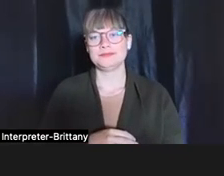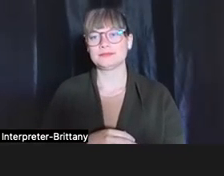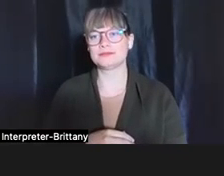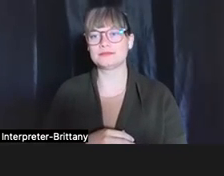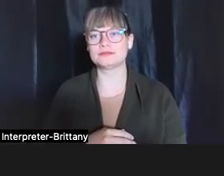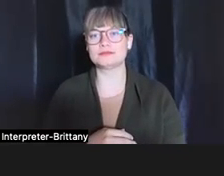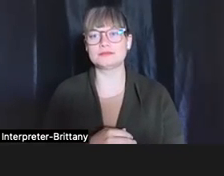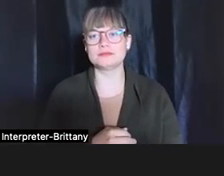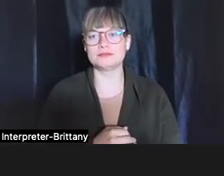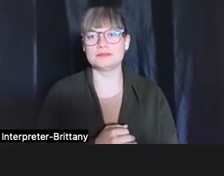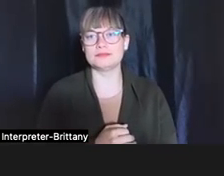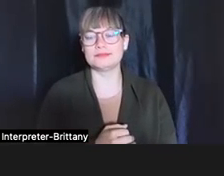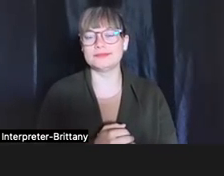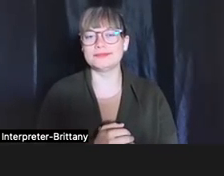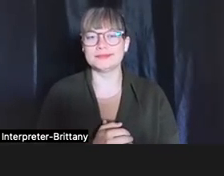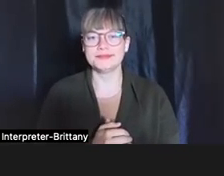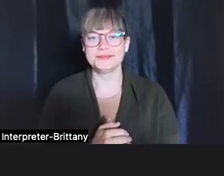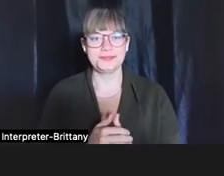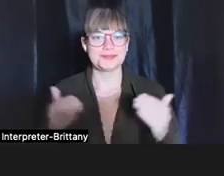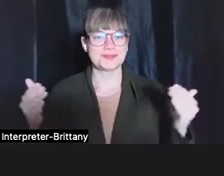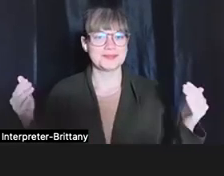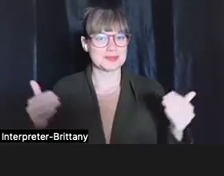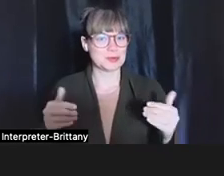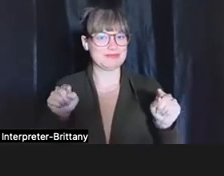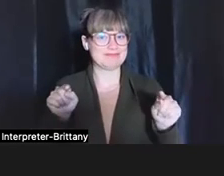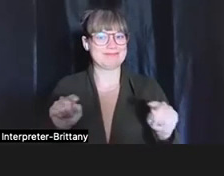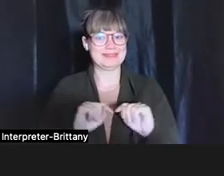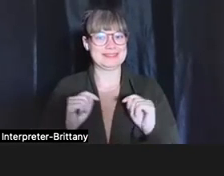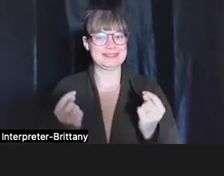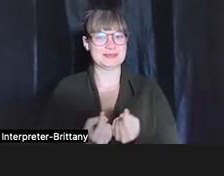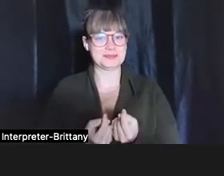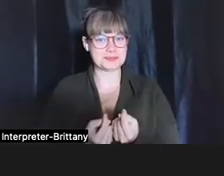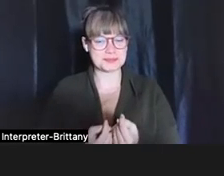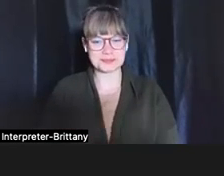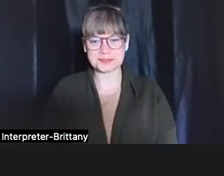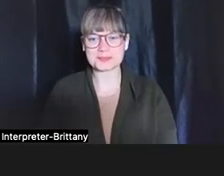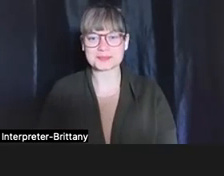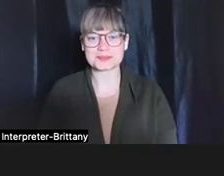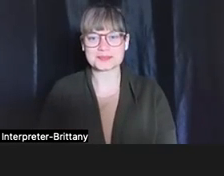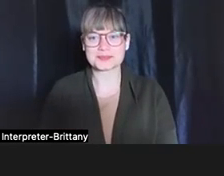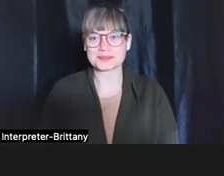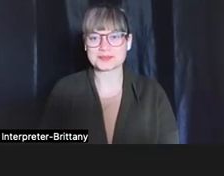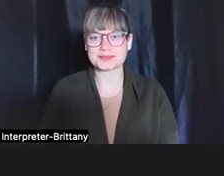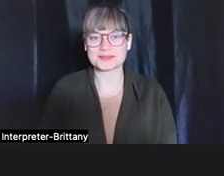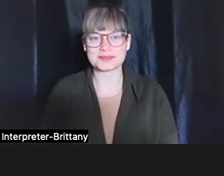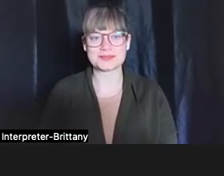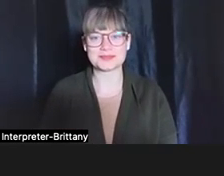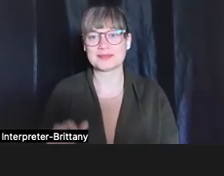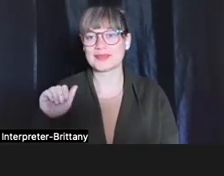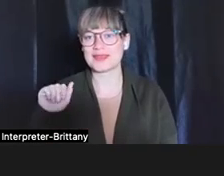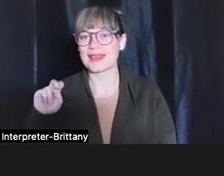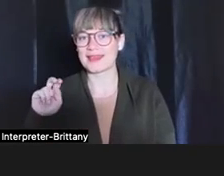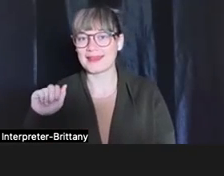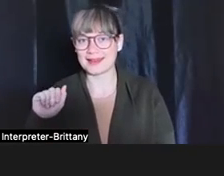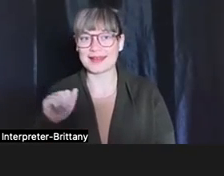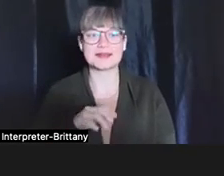Vamos a aprenderla en un momento, la grabación, pero quiero presentar al equipo, Ana Maciel y